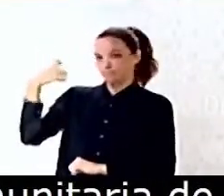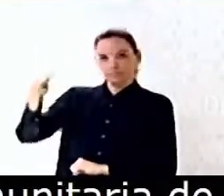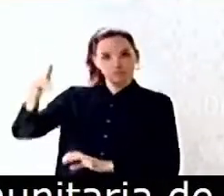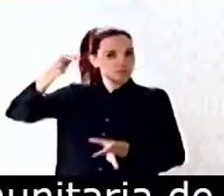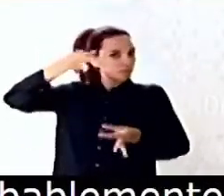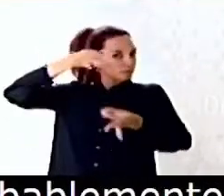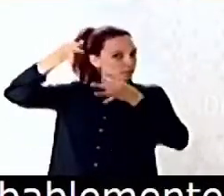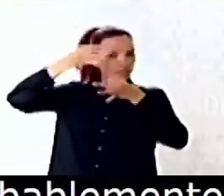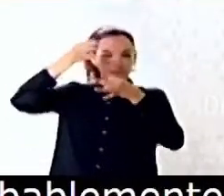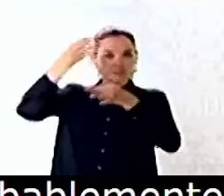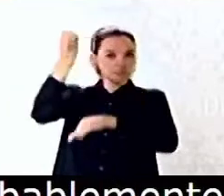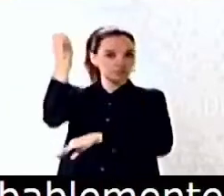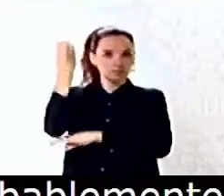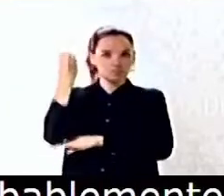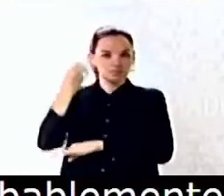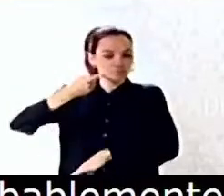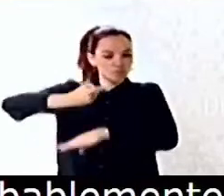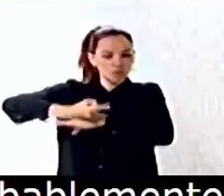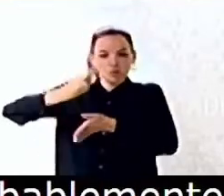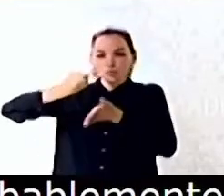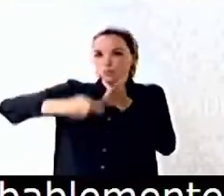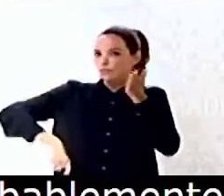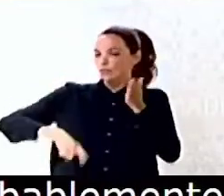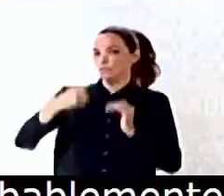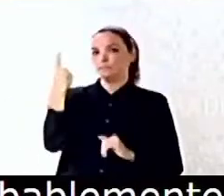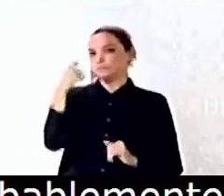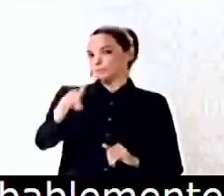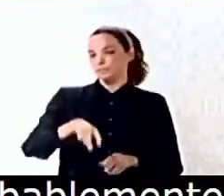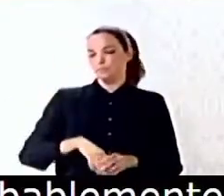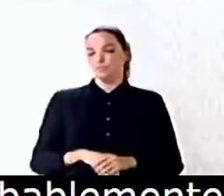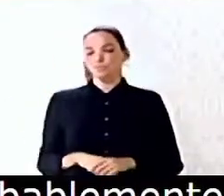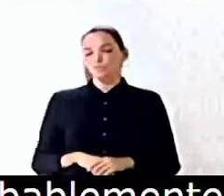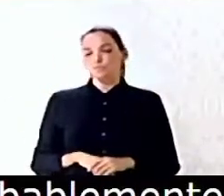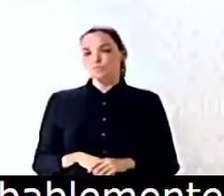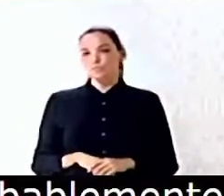esas restricciones tan estrictas.